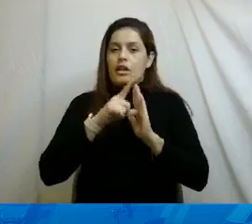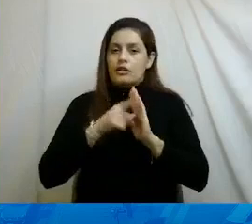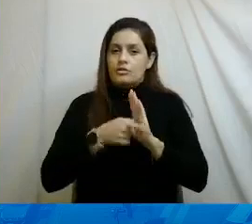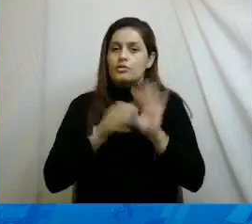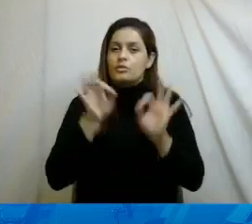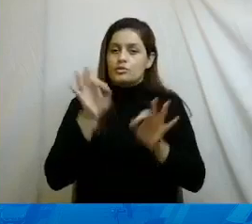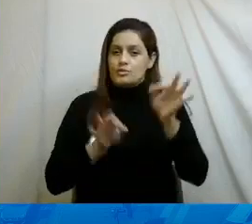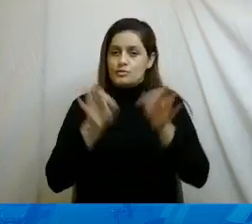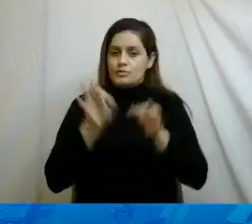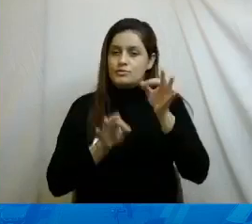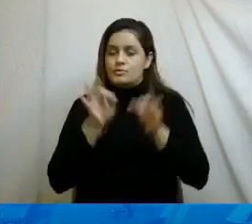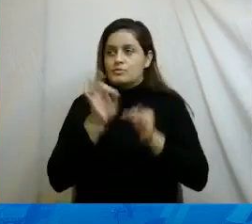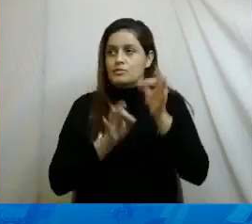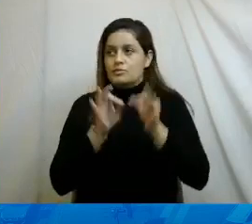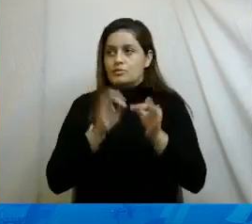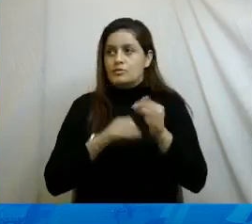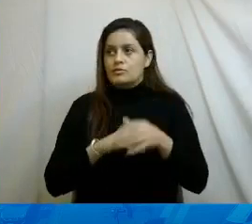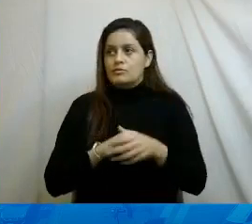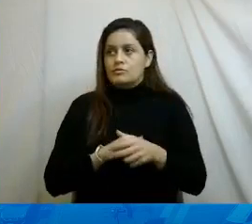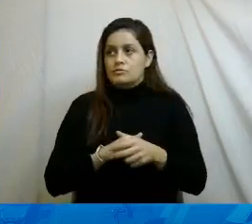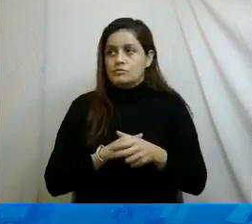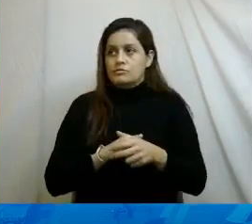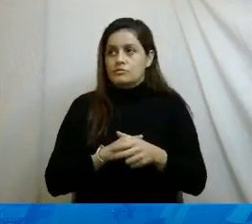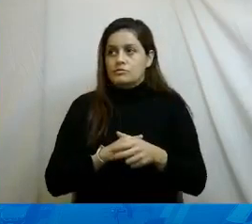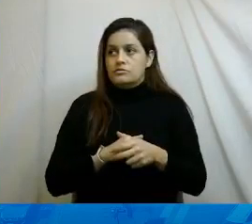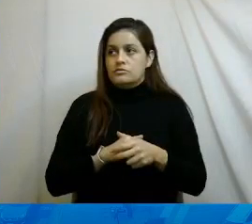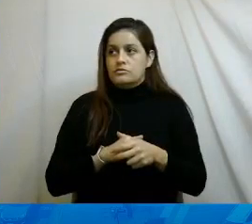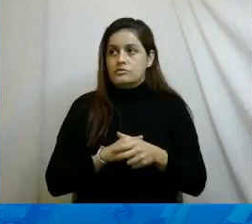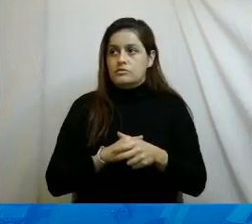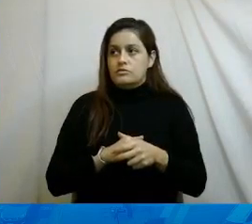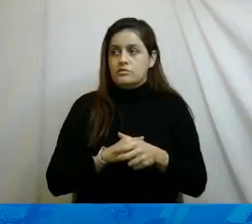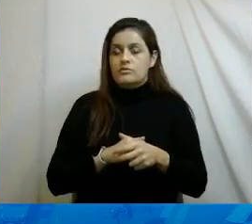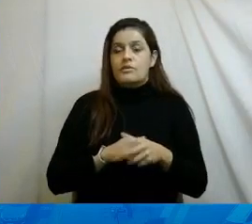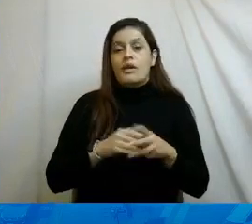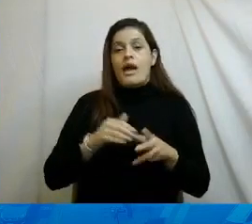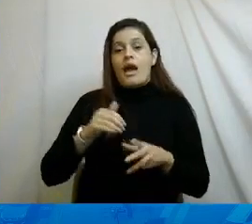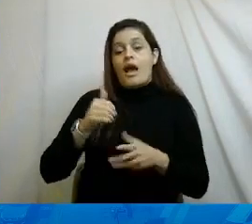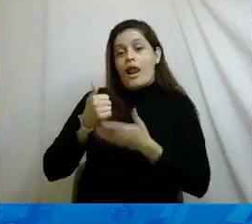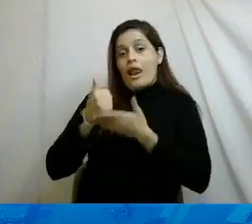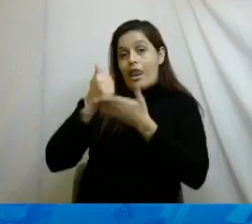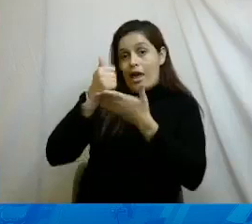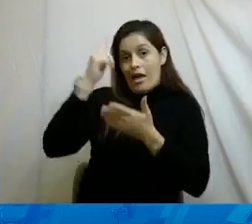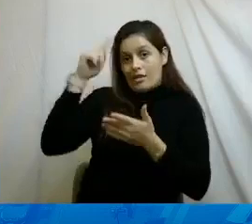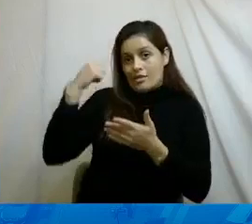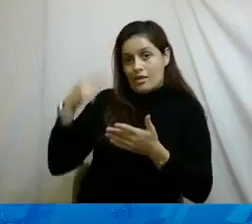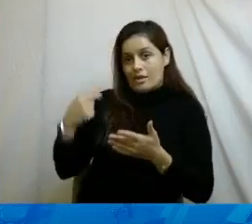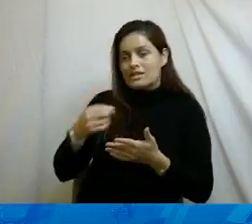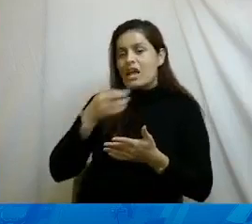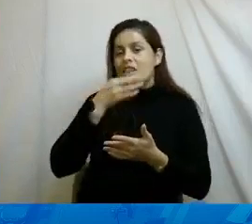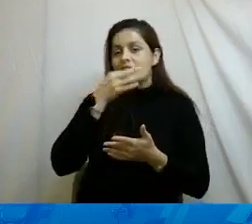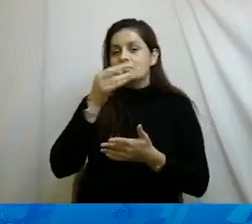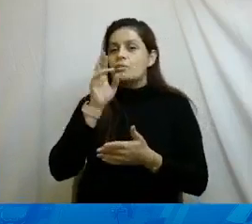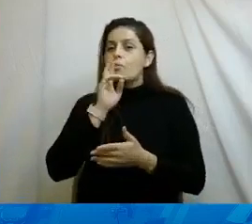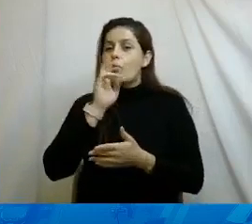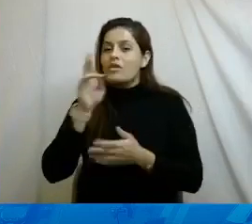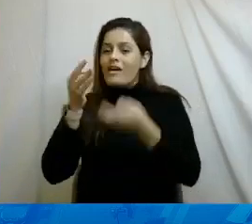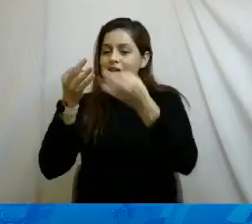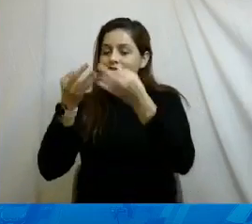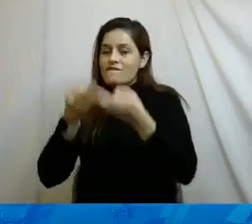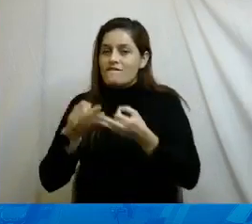Entonces, cuando la alcaldesa salió en ese punto de prensa, hacía referencia al resultado financiero, es decir, las